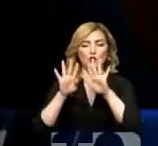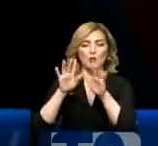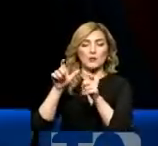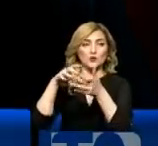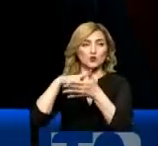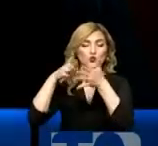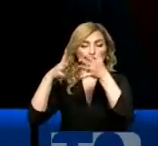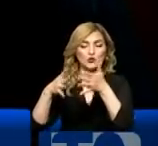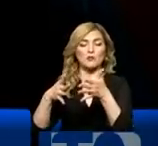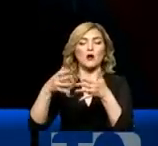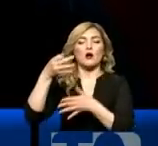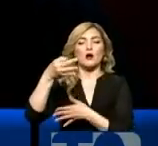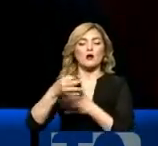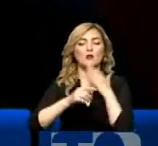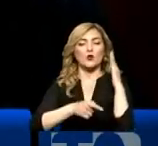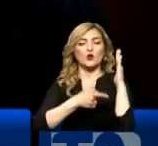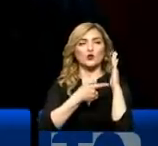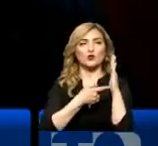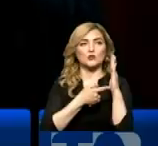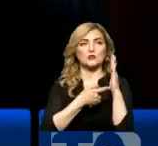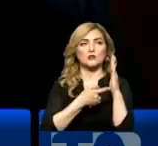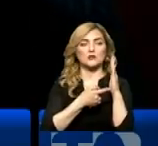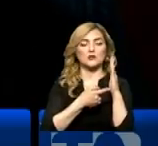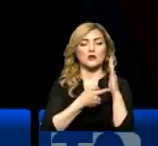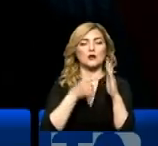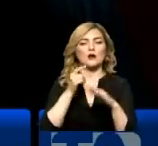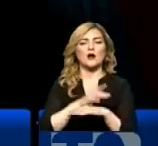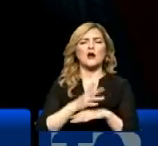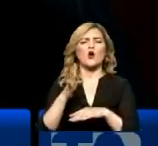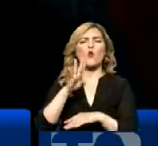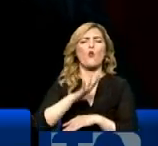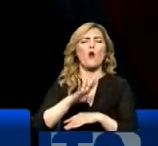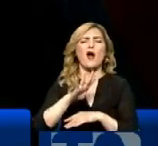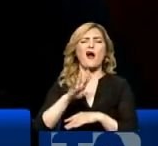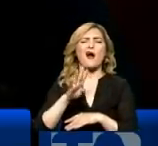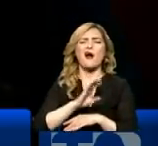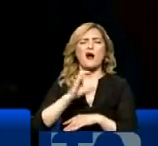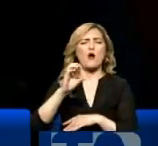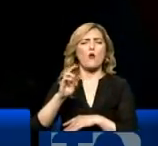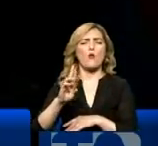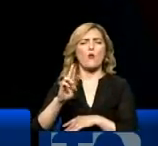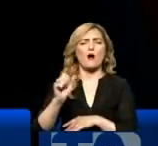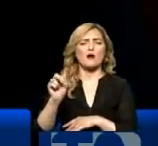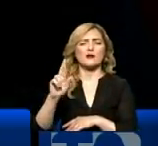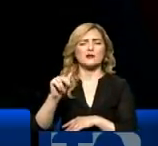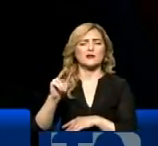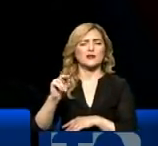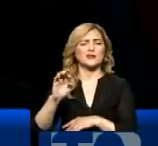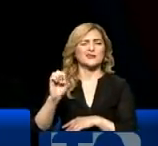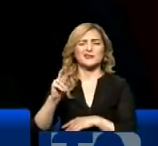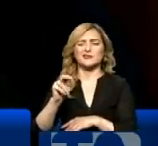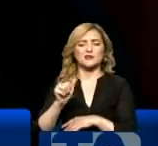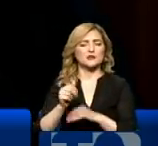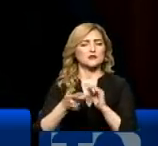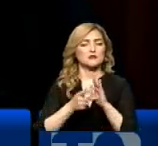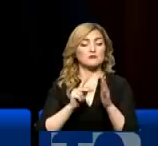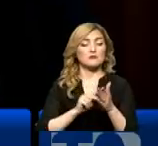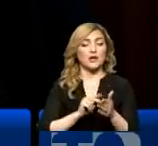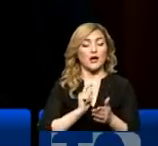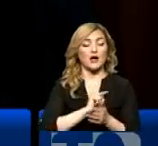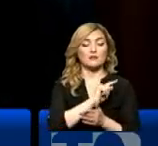cumplir un protocolo que es el protocolo de cuarentena, es decir, deben estar en aislamiento. Nosotros tenemos